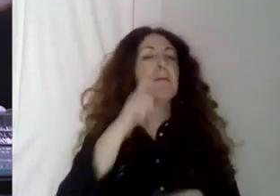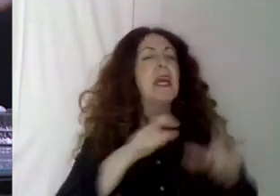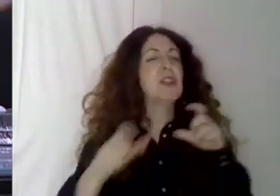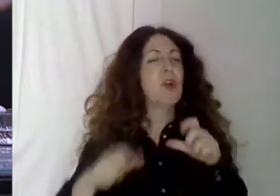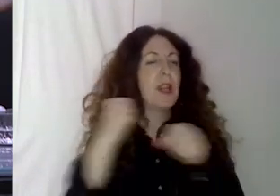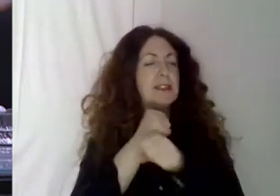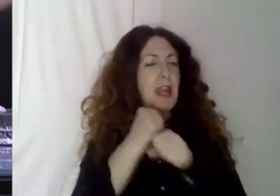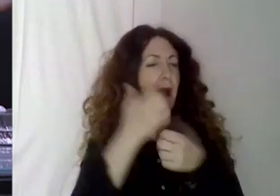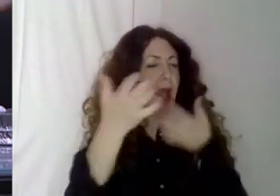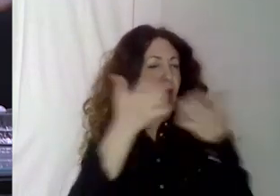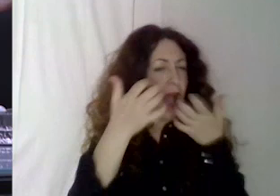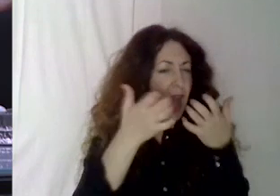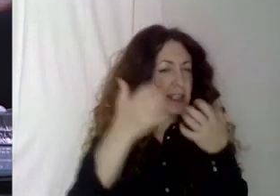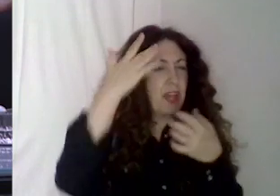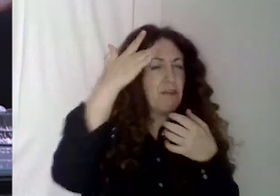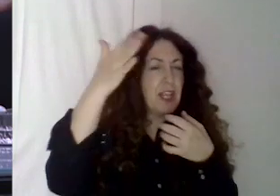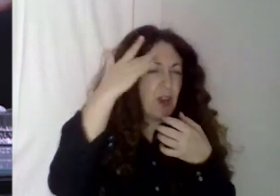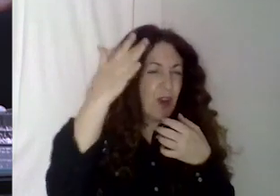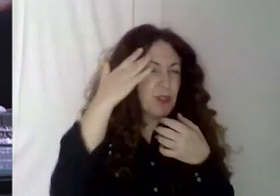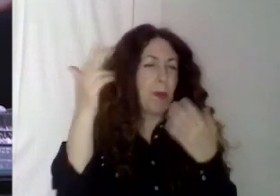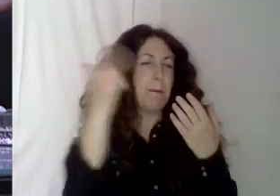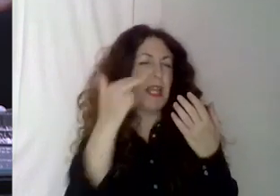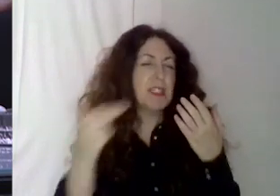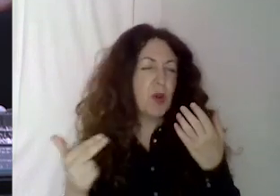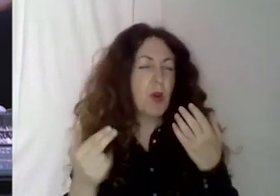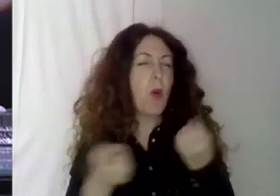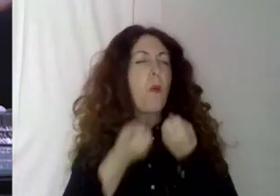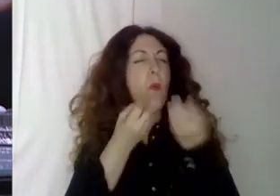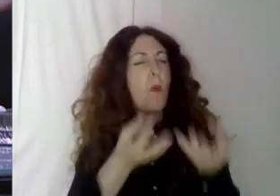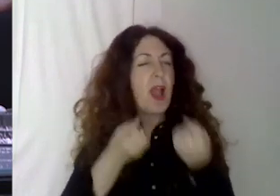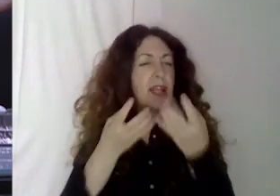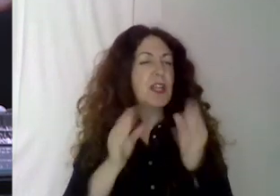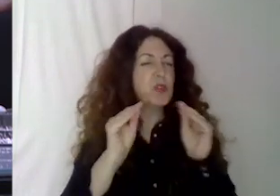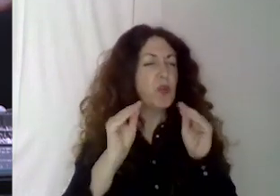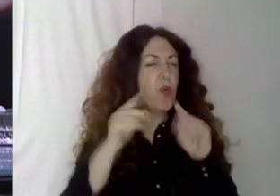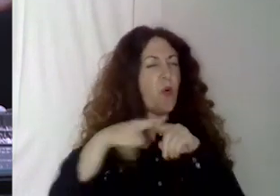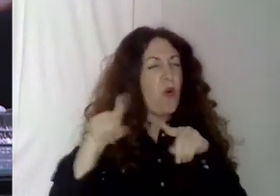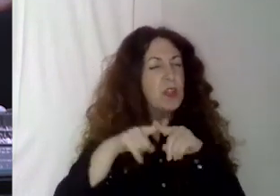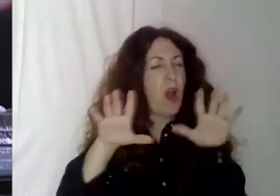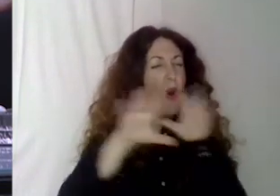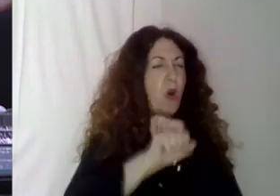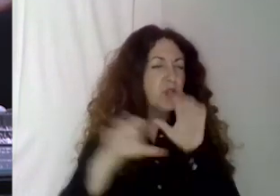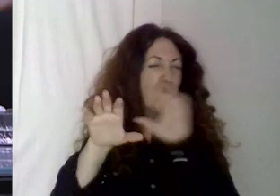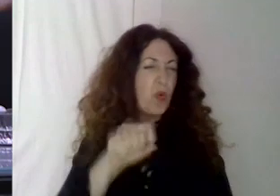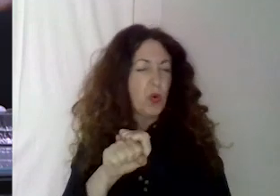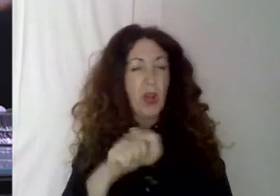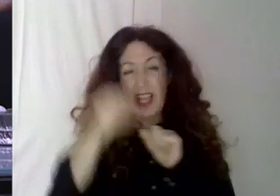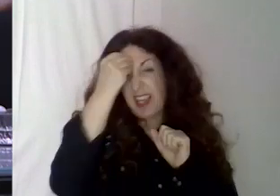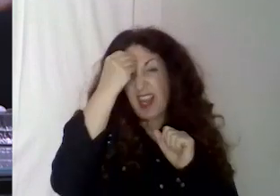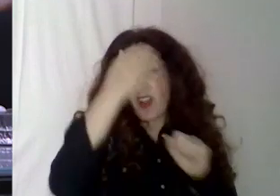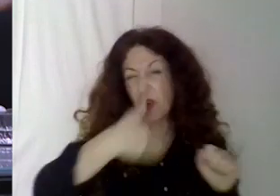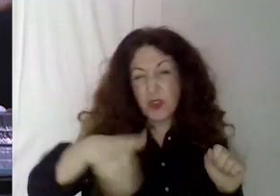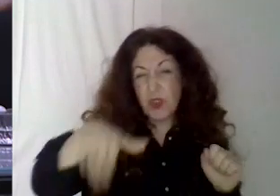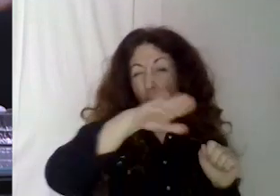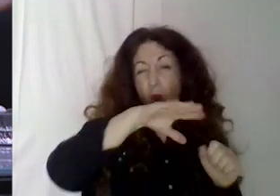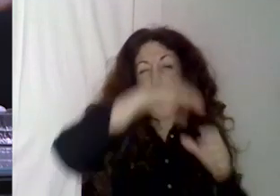que finalmente yo creo, como mi colega, que están en todos nosotros, ¿no? Desde el momento en que nos miramos al espejo y decimos, uy, pero